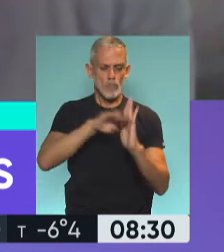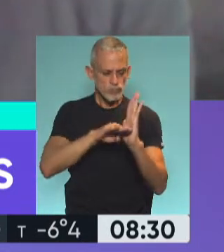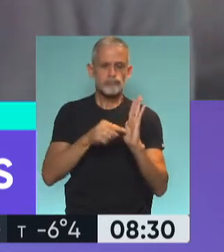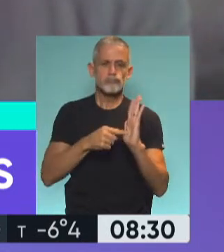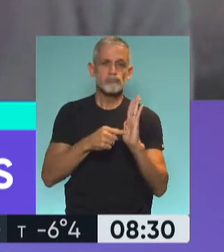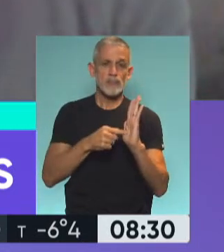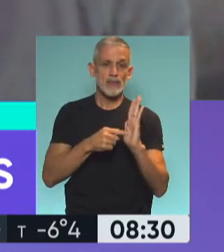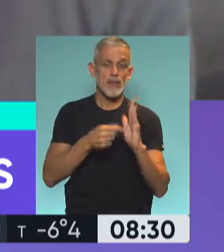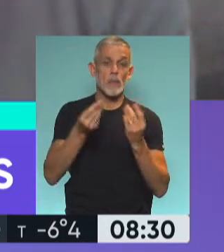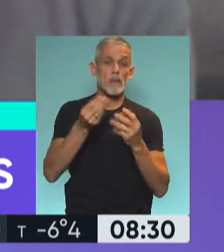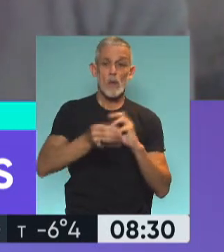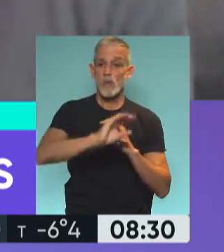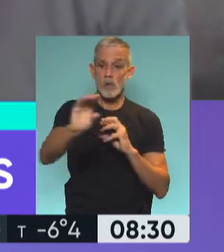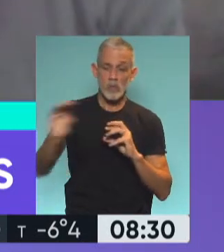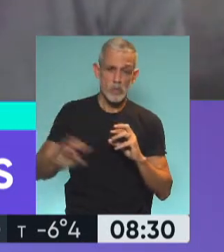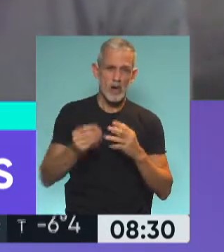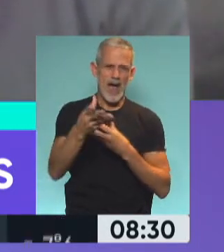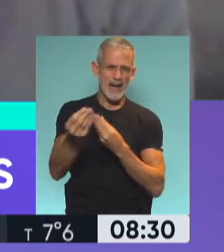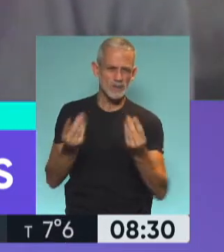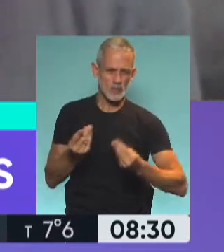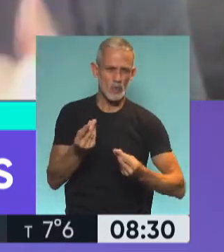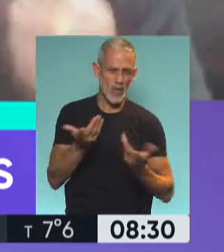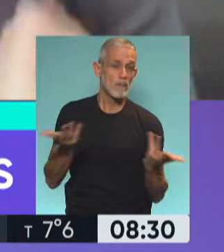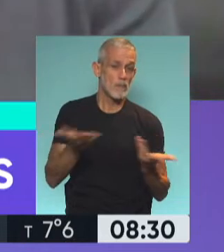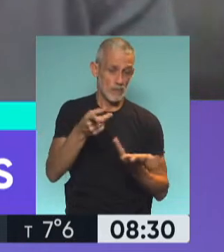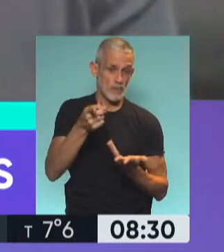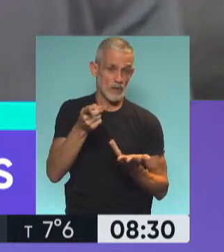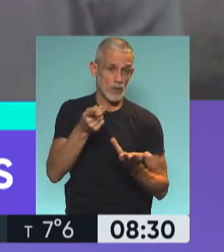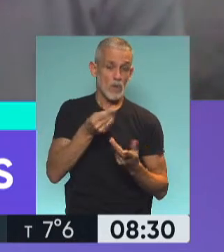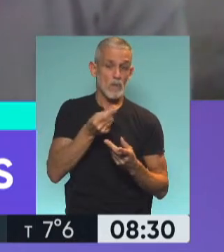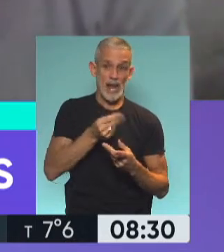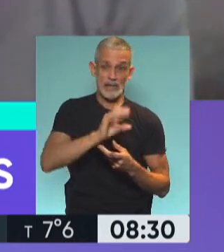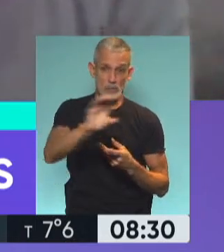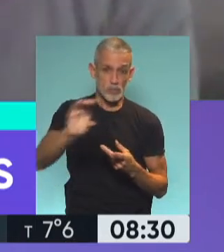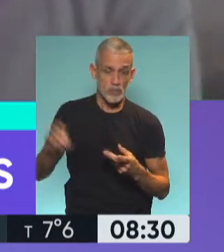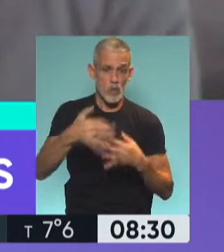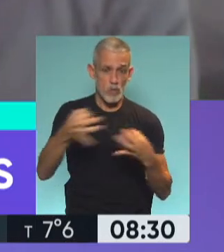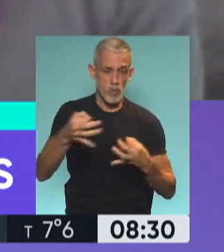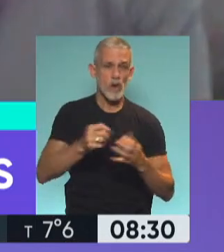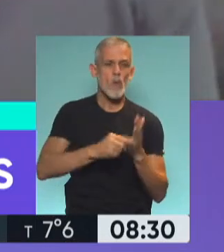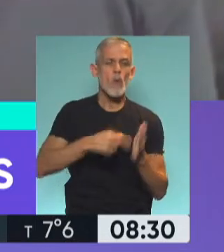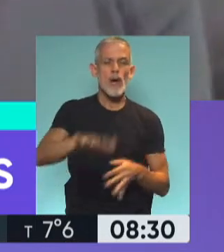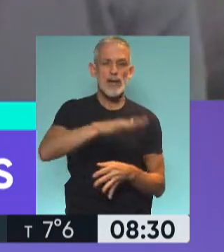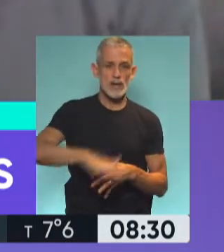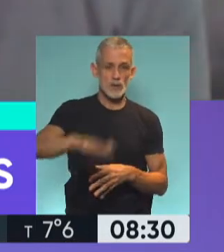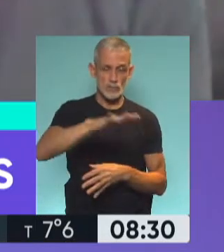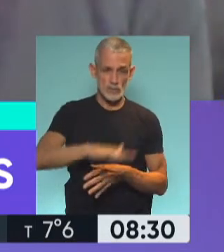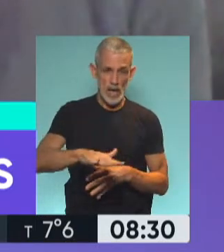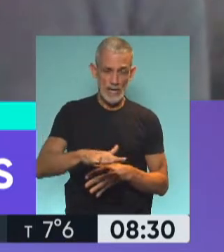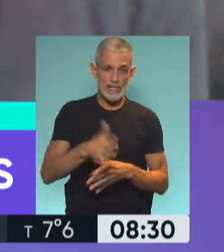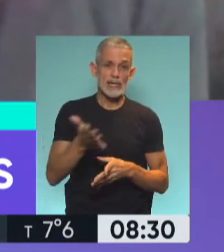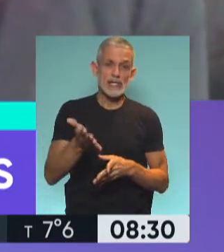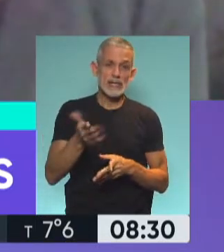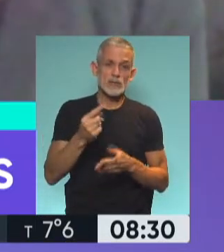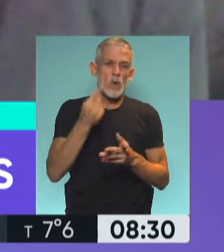medidas de distribución o de ayuda económica con transferencias monetarias reales. En la Ciudad de Buenos Aires, que es no